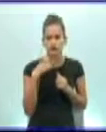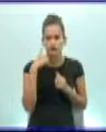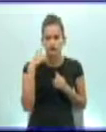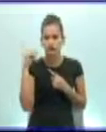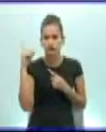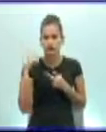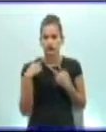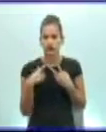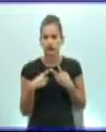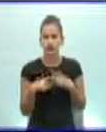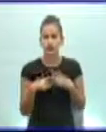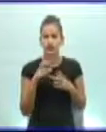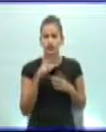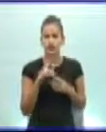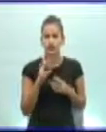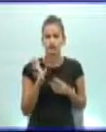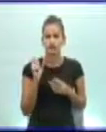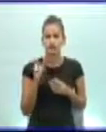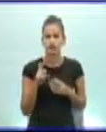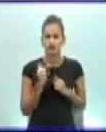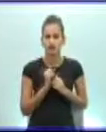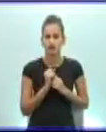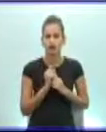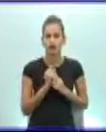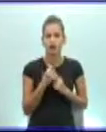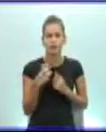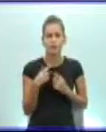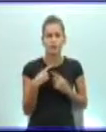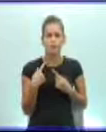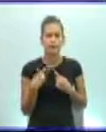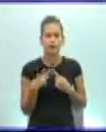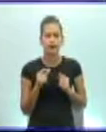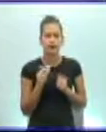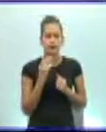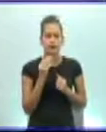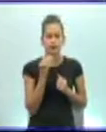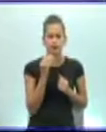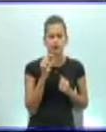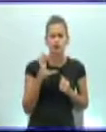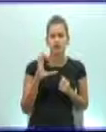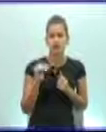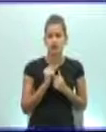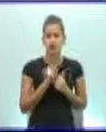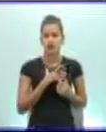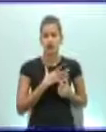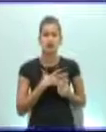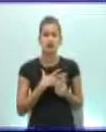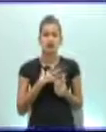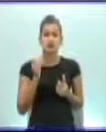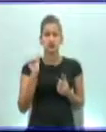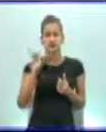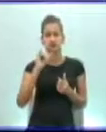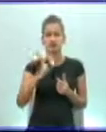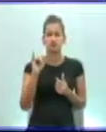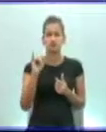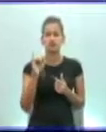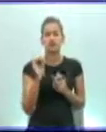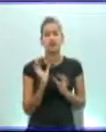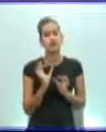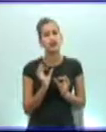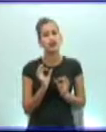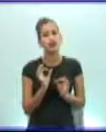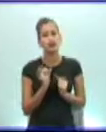Dice que el conjunto numérico más restringido. Muchas veces decimos que, pudiéramos decir, que pertenece a los irracionales, porque ciertamente estos dos números